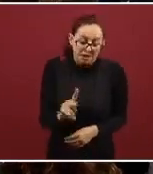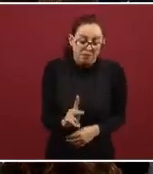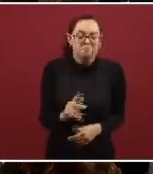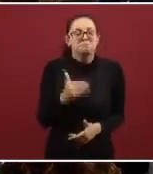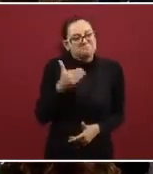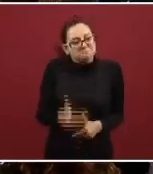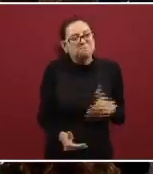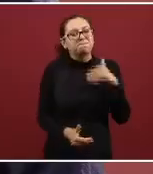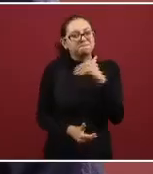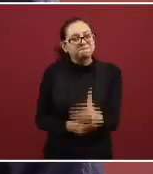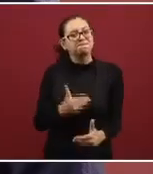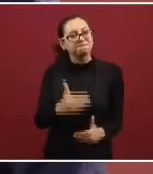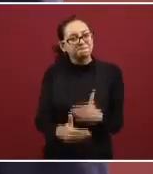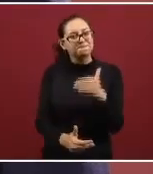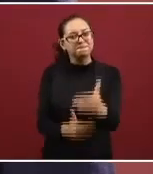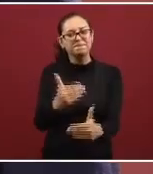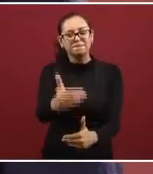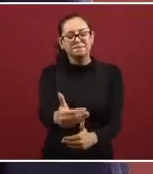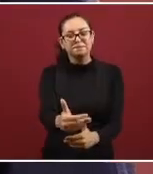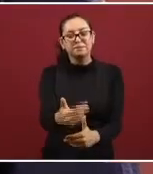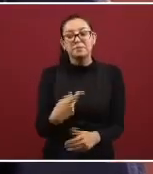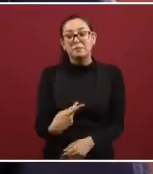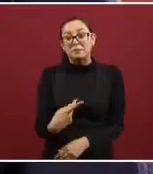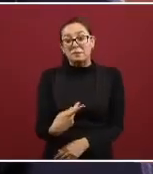avanzando. Pero